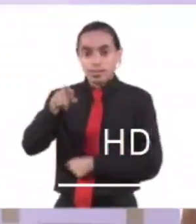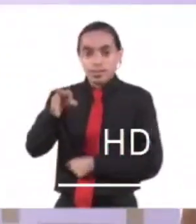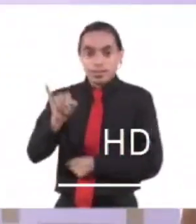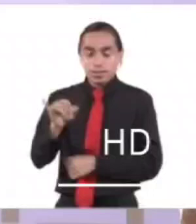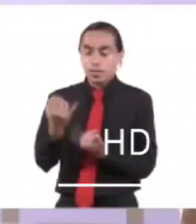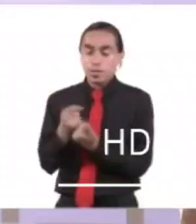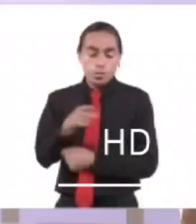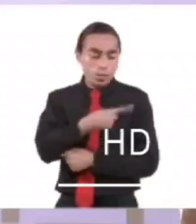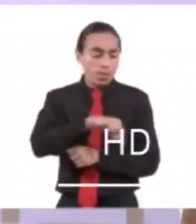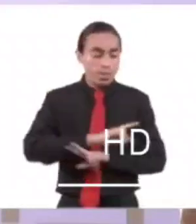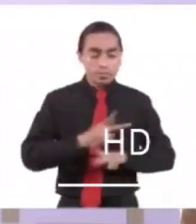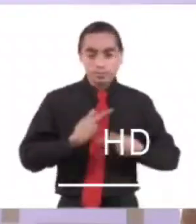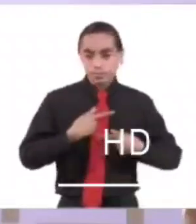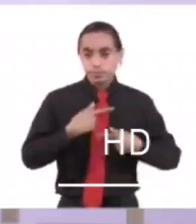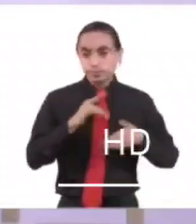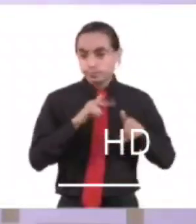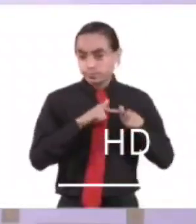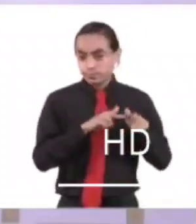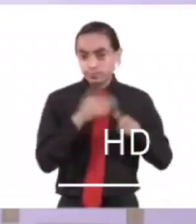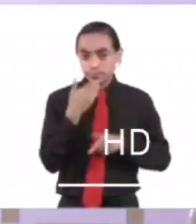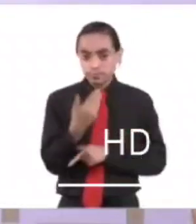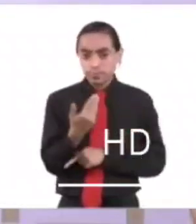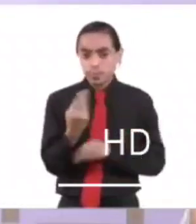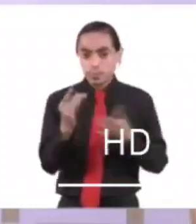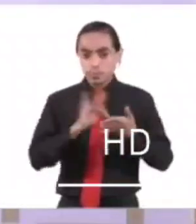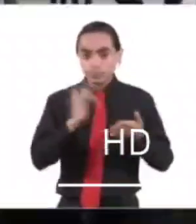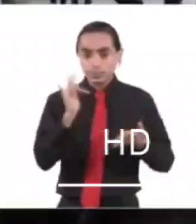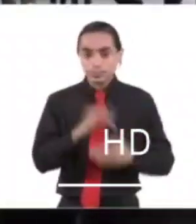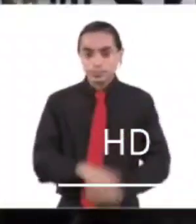y habitantes de esta ciudad. Muchas gracias.